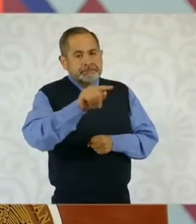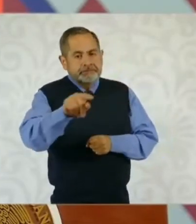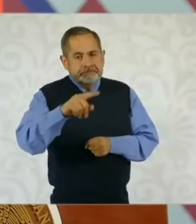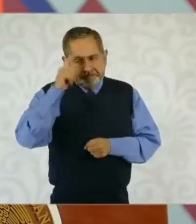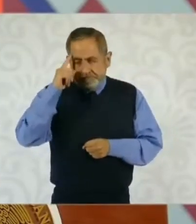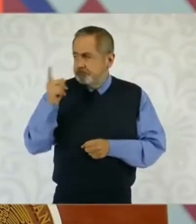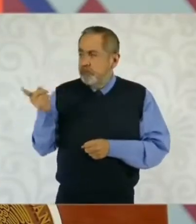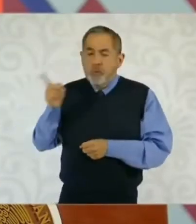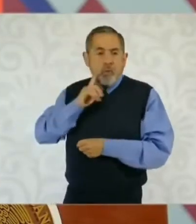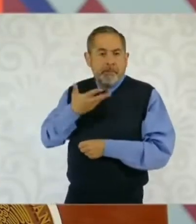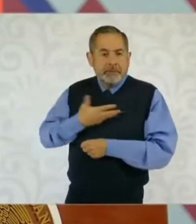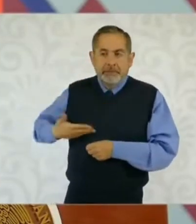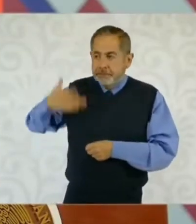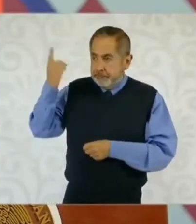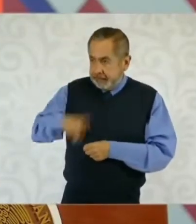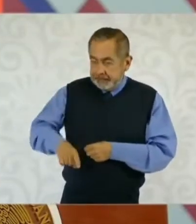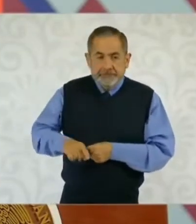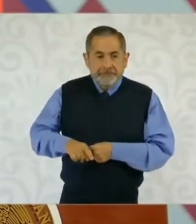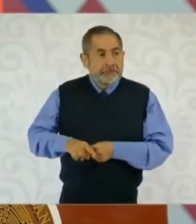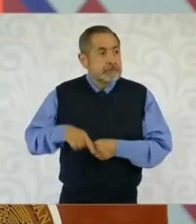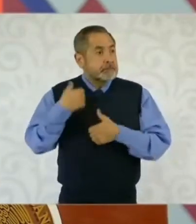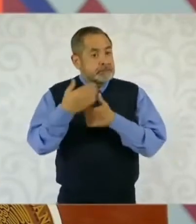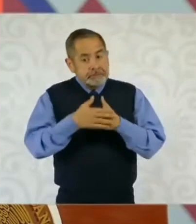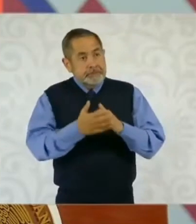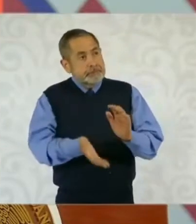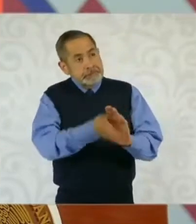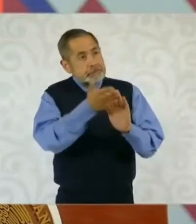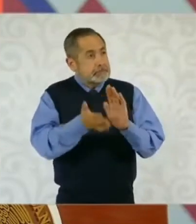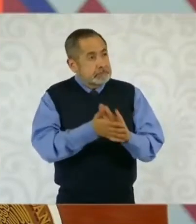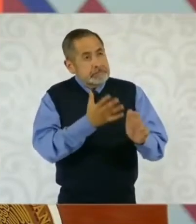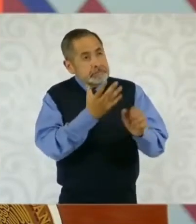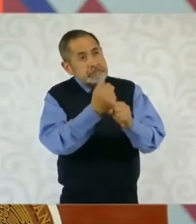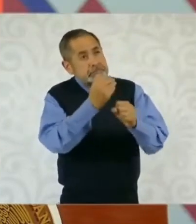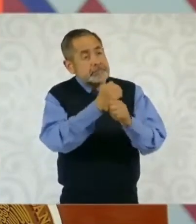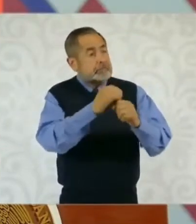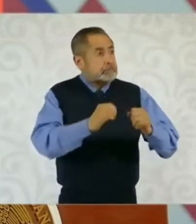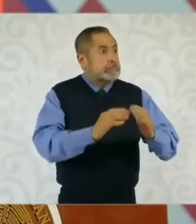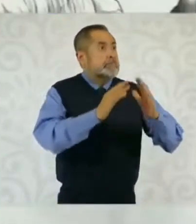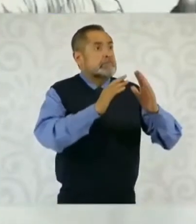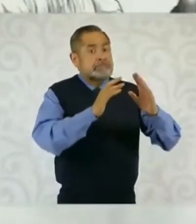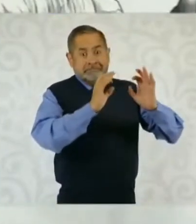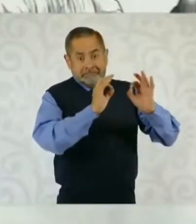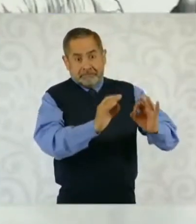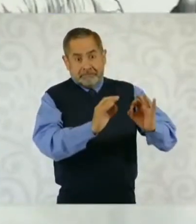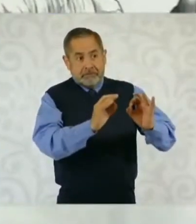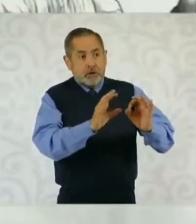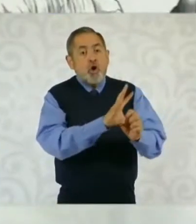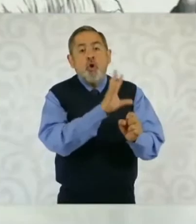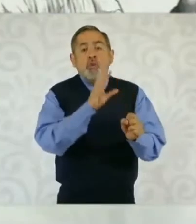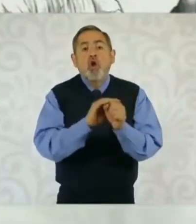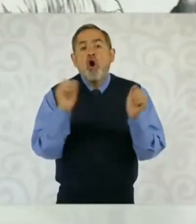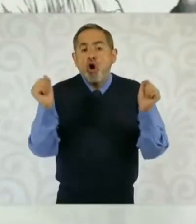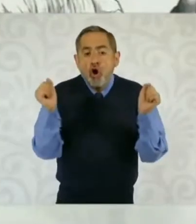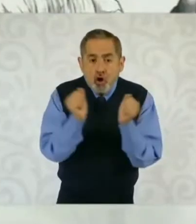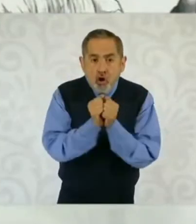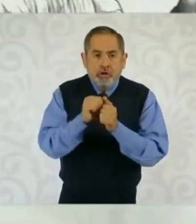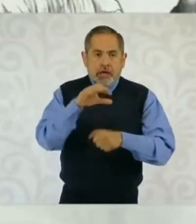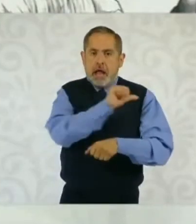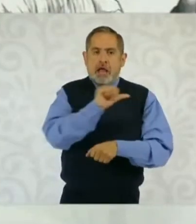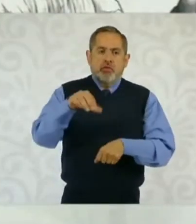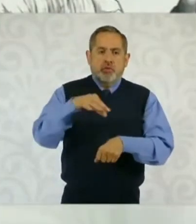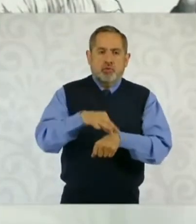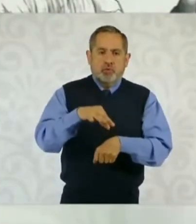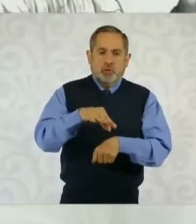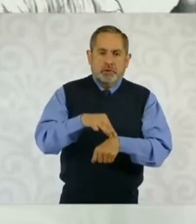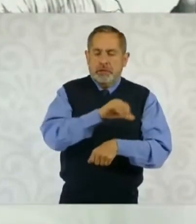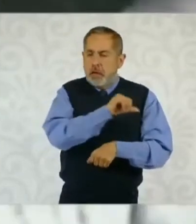nos ha dado la Presidenta es que todo lo que construyamos, equipemos y echemos a andar tenga siempre todos los médicos y médicas especialistas, es decir,